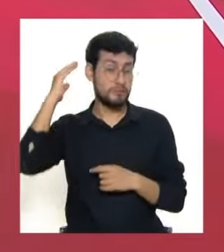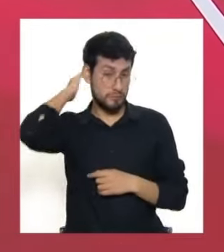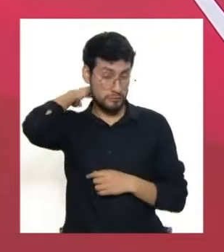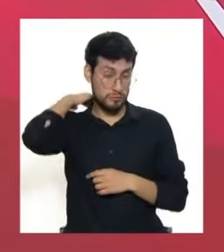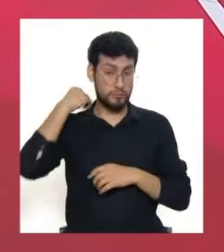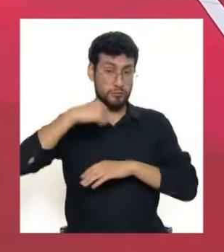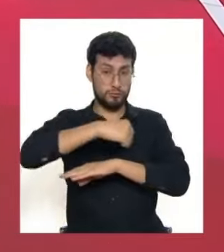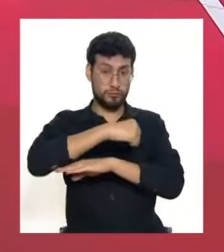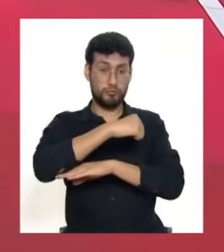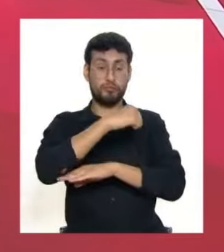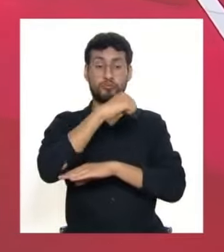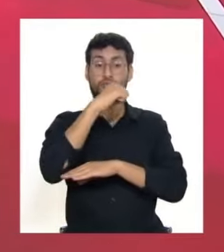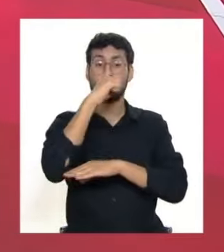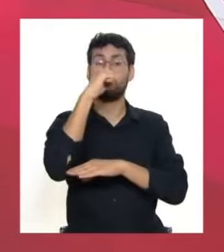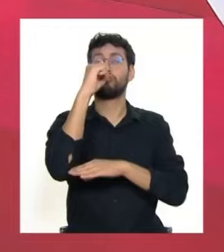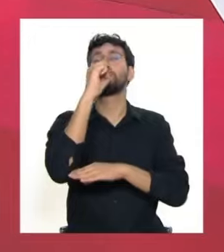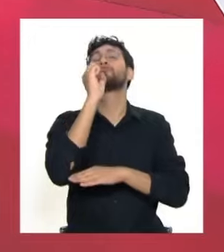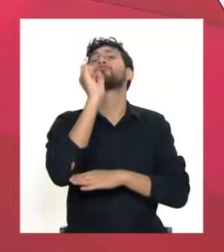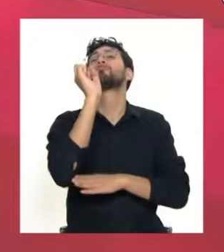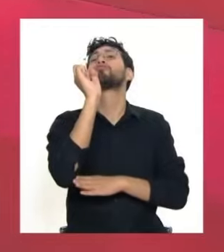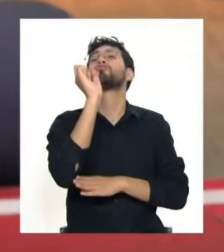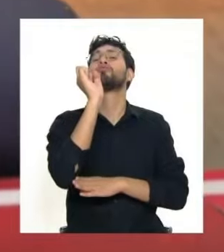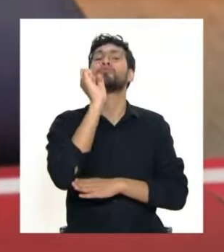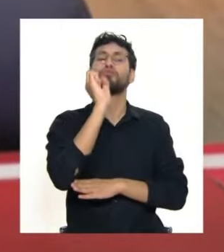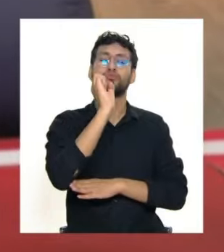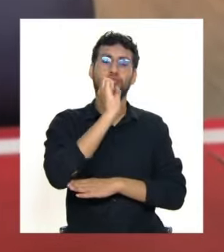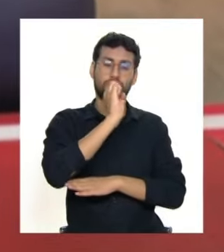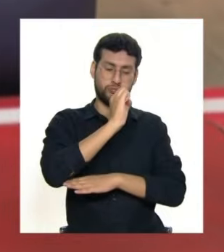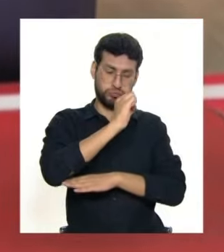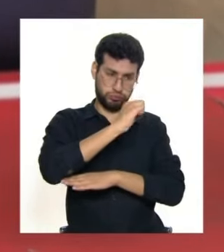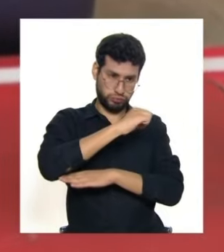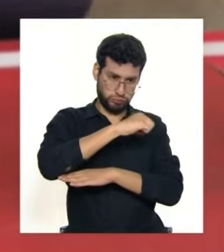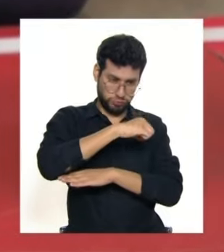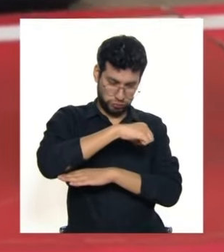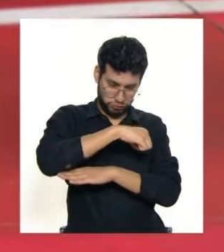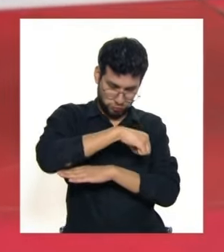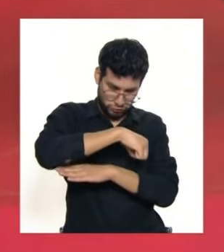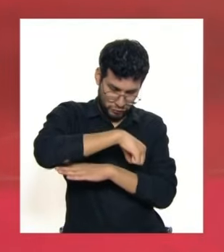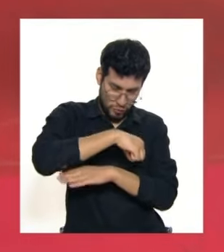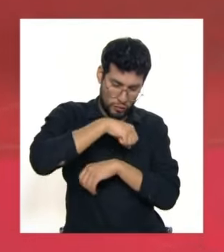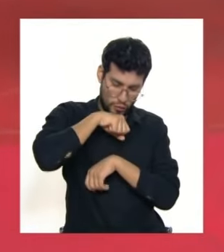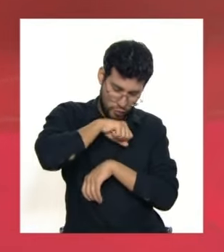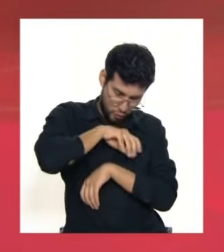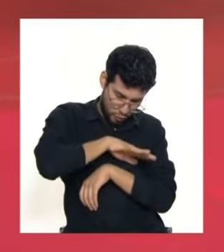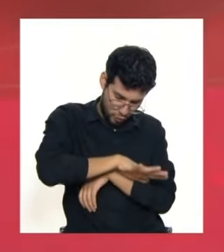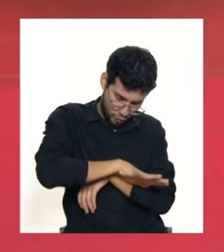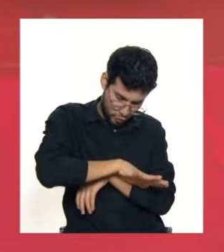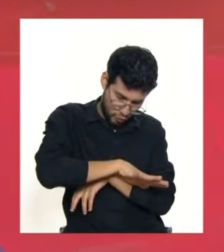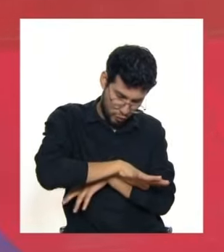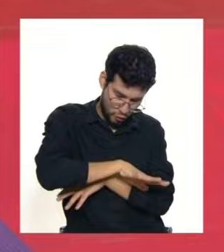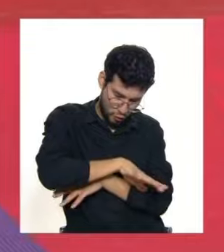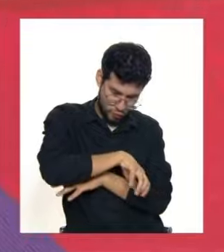columna. Miro hacia arriba, inhalo y flexiono, exhalo. Podemos hacer varias